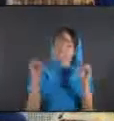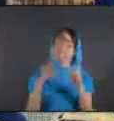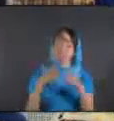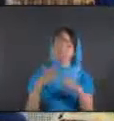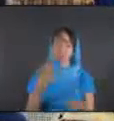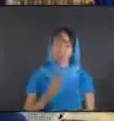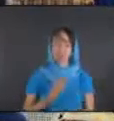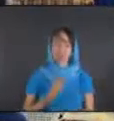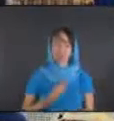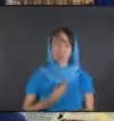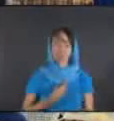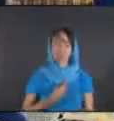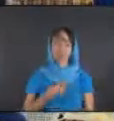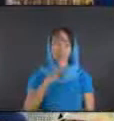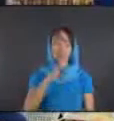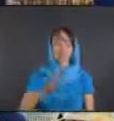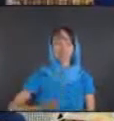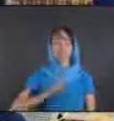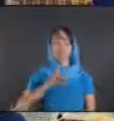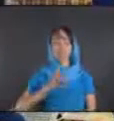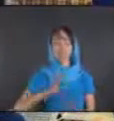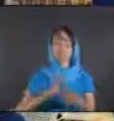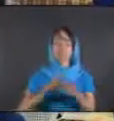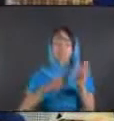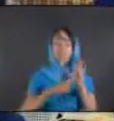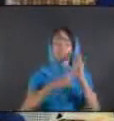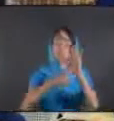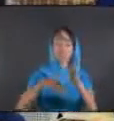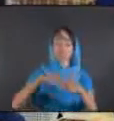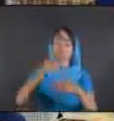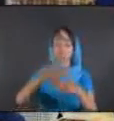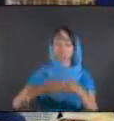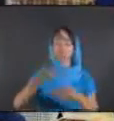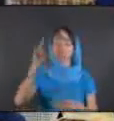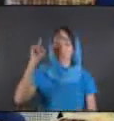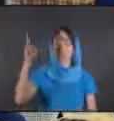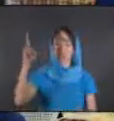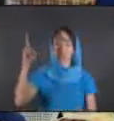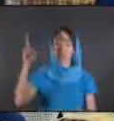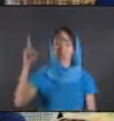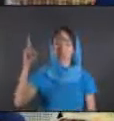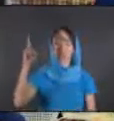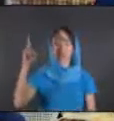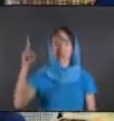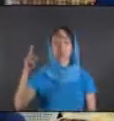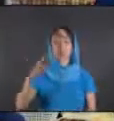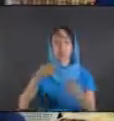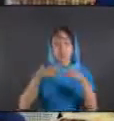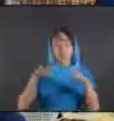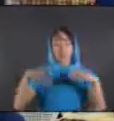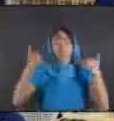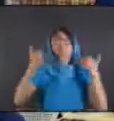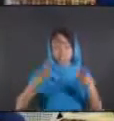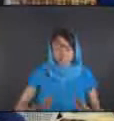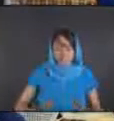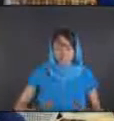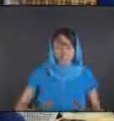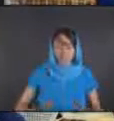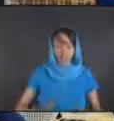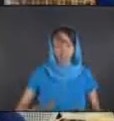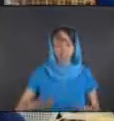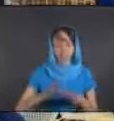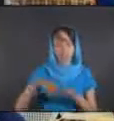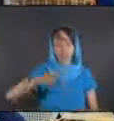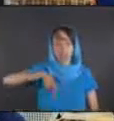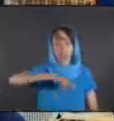el reinicio, la pacificación, en el nombre de Jesús. En el